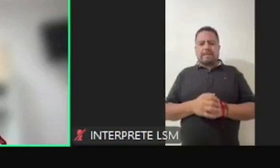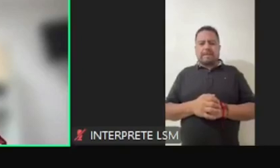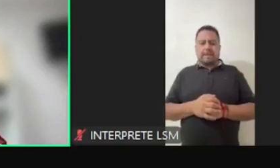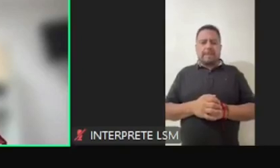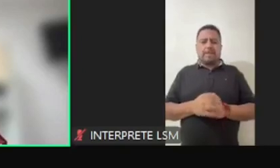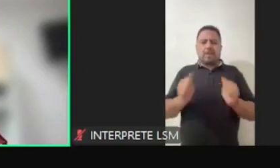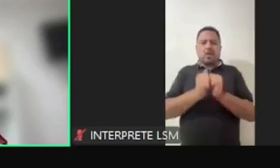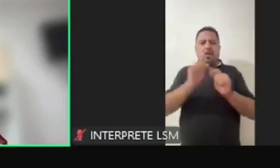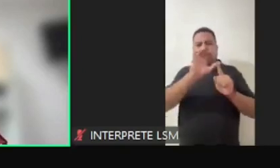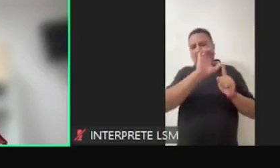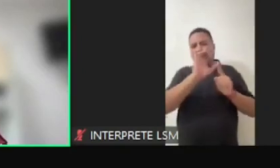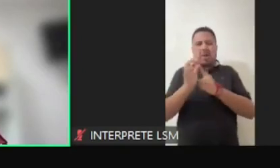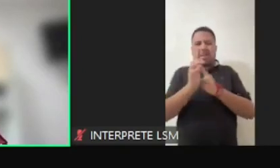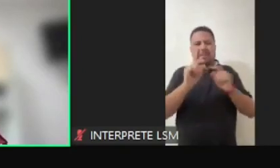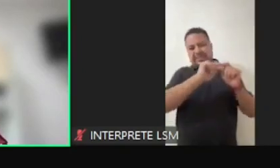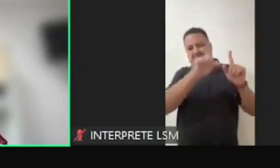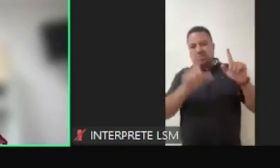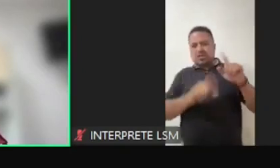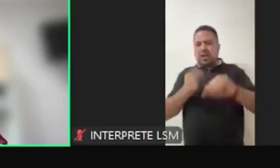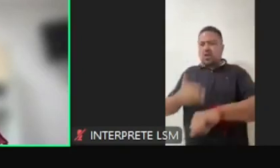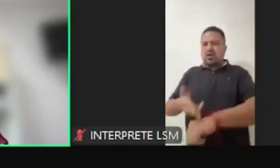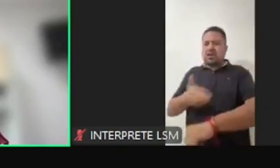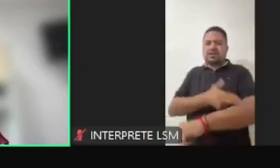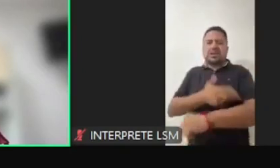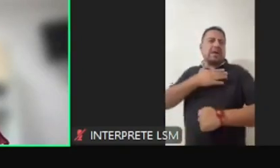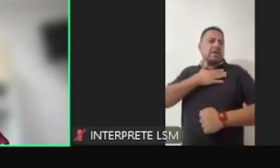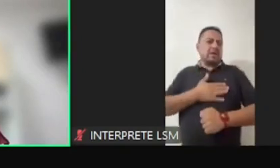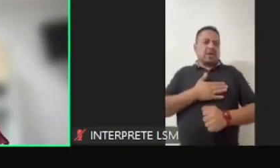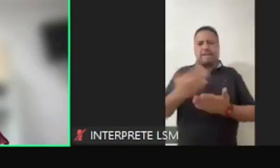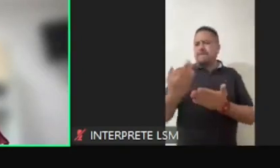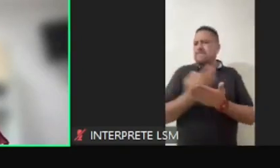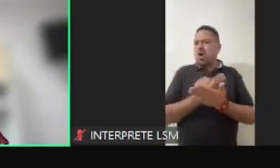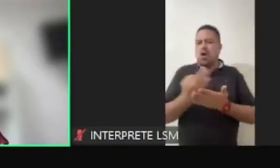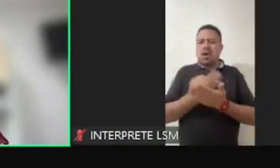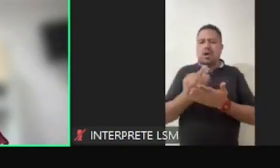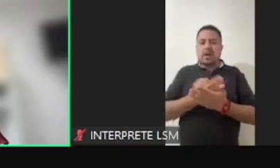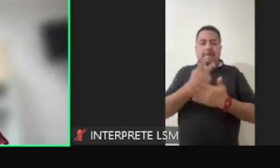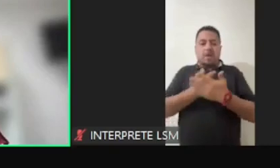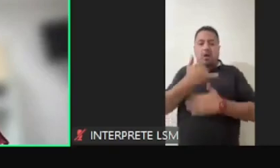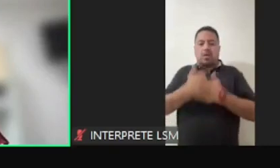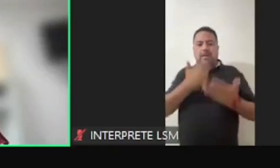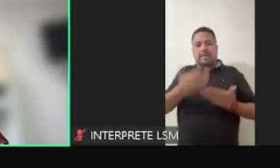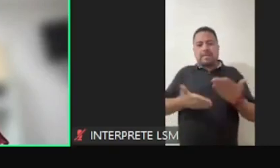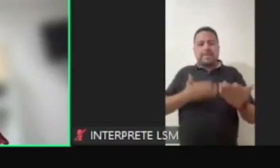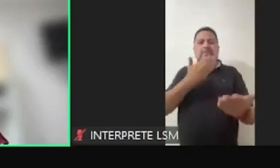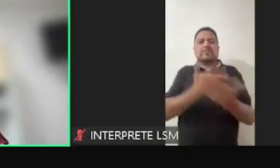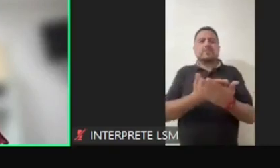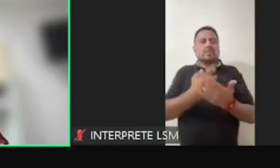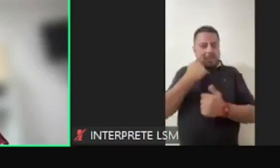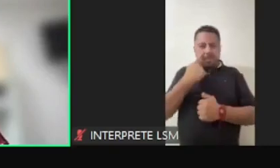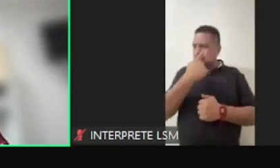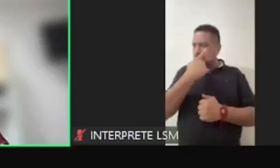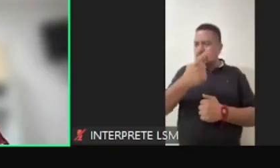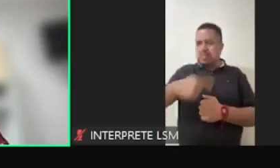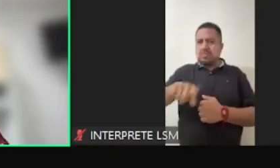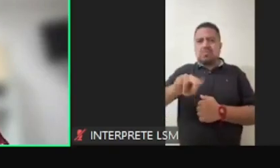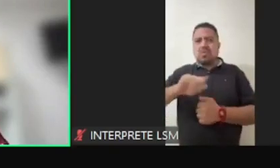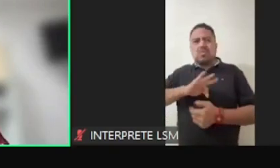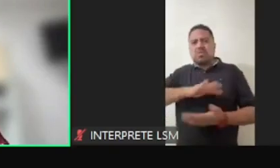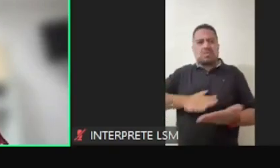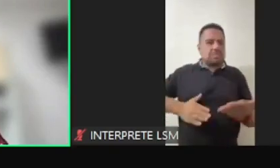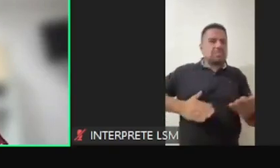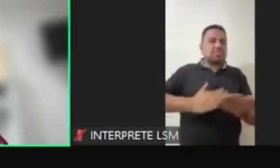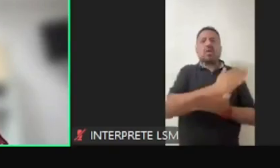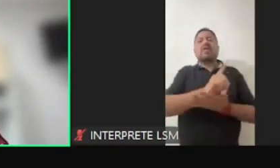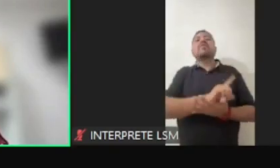ante la Comisión Nacional de honestidad y de Morena en el proyecto se propone considerar improcedente el juicio electoral y